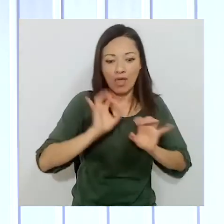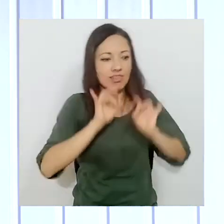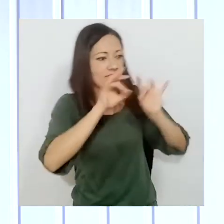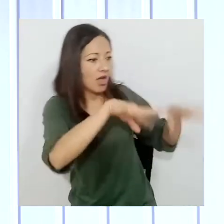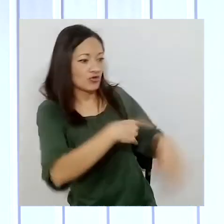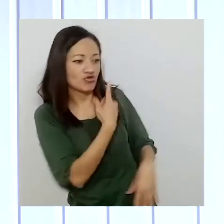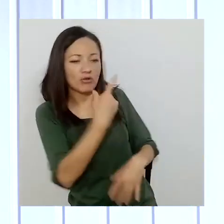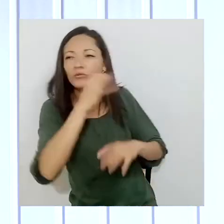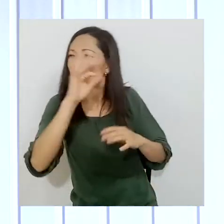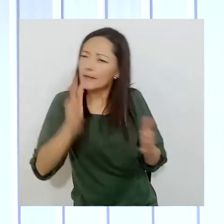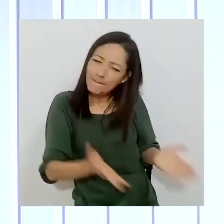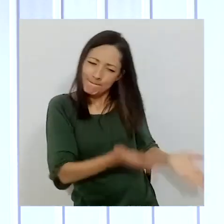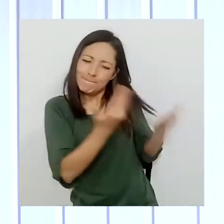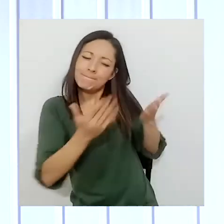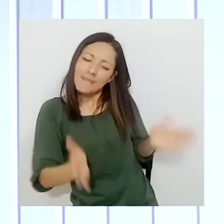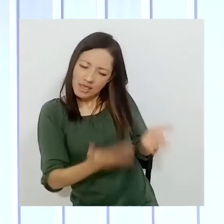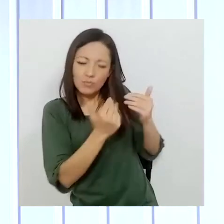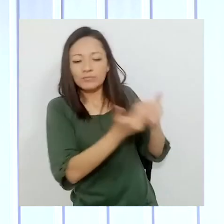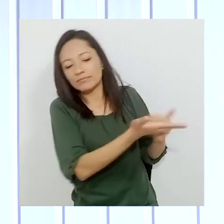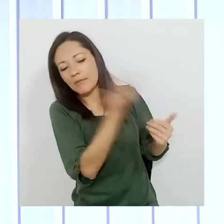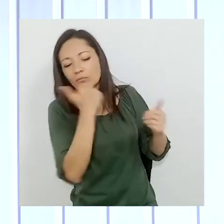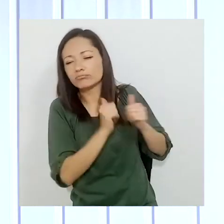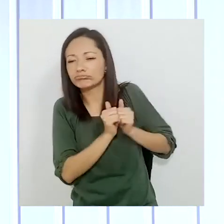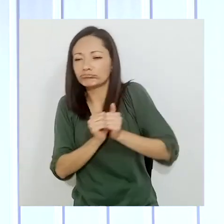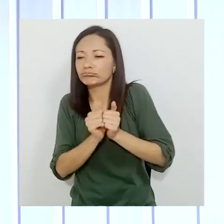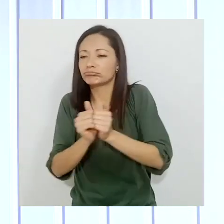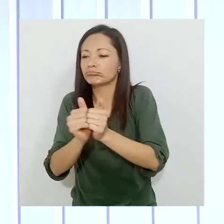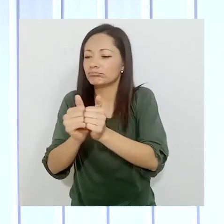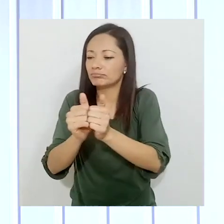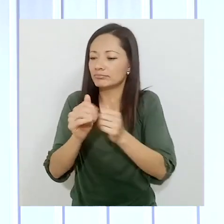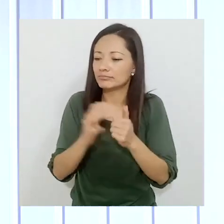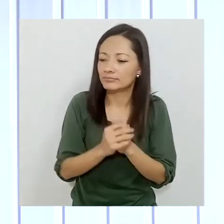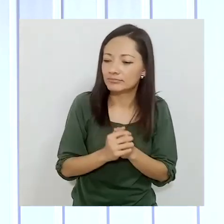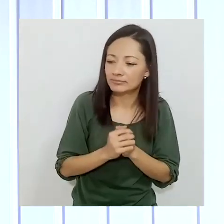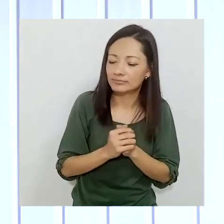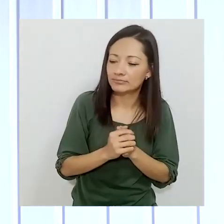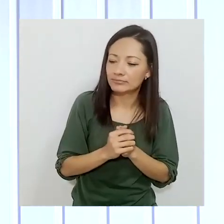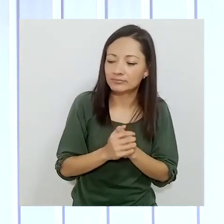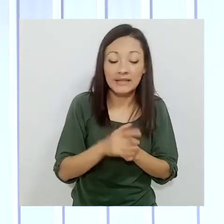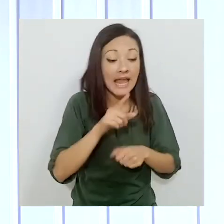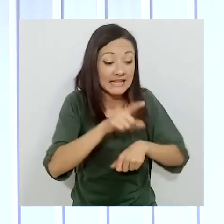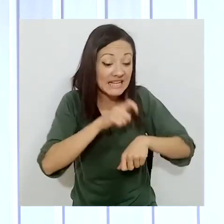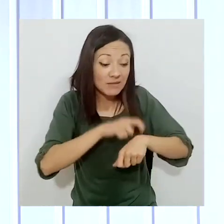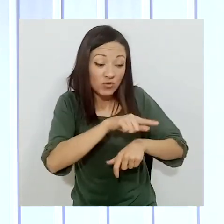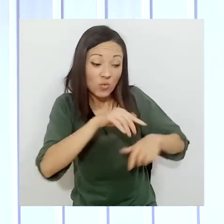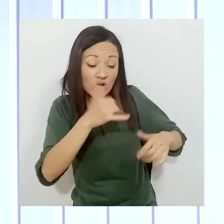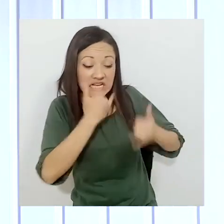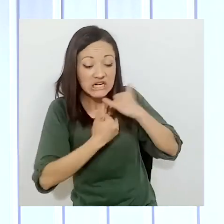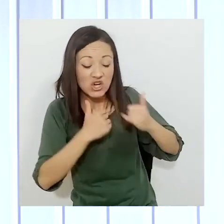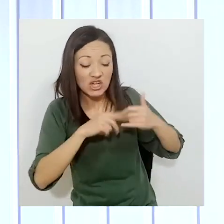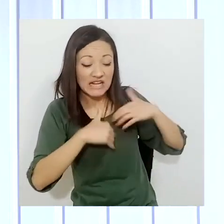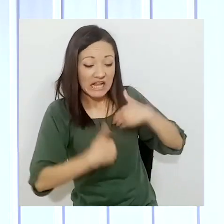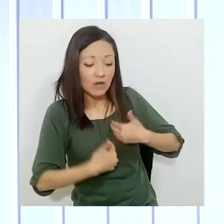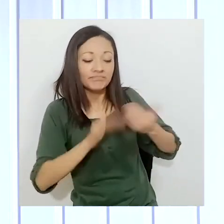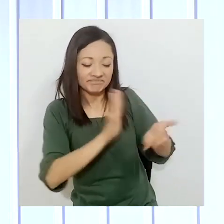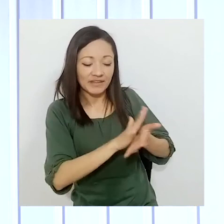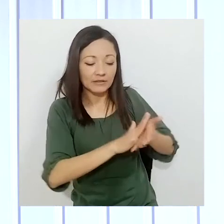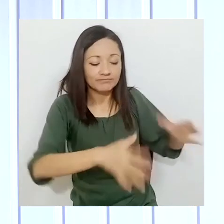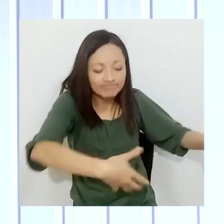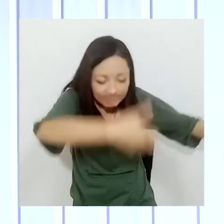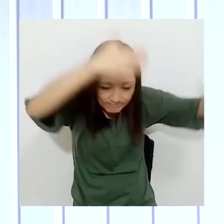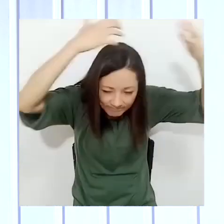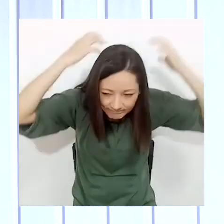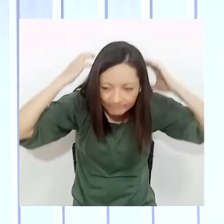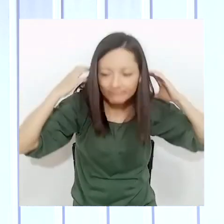ánimo, arriba. Bueno, este pedacito te voy a llevar en los hombros, este pedacito te voy a llevar en mi seno. Pero